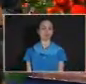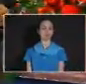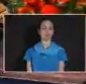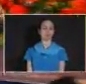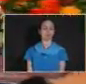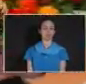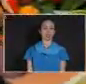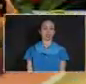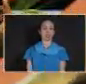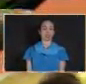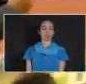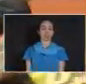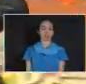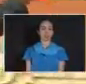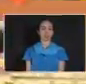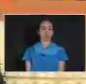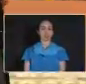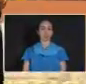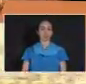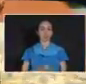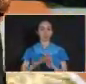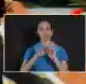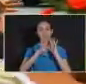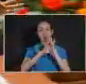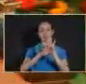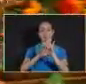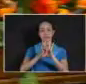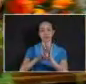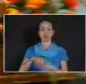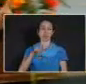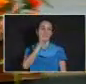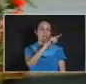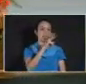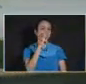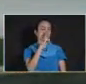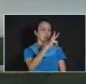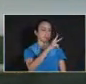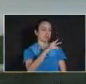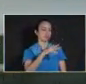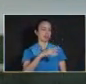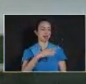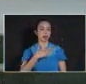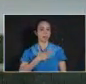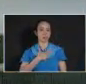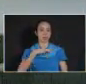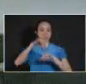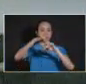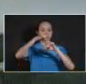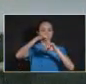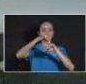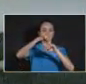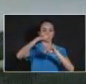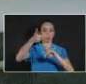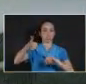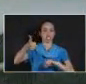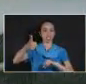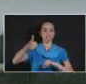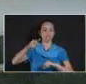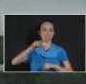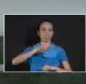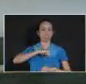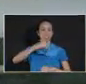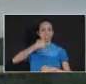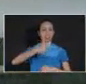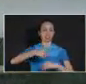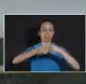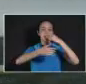Póngale que, bueno, aquí está mi esposa. Usted como la mira, ella tiene un cabestrillo porque ahí tiene, no puede movilizar